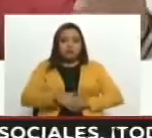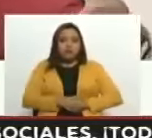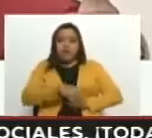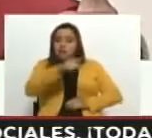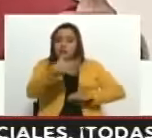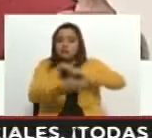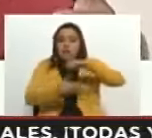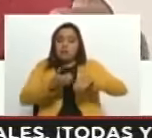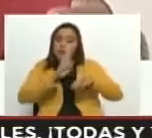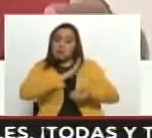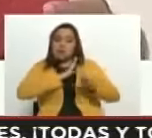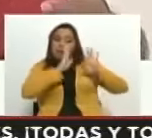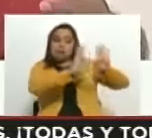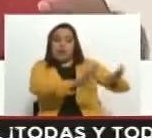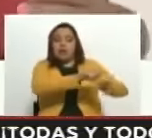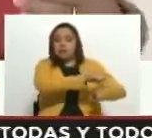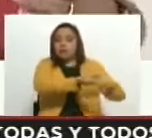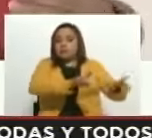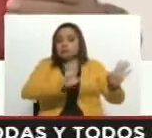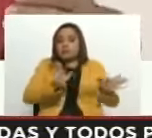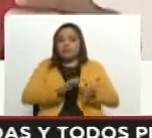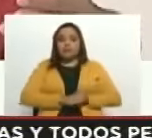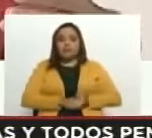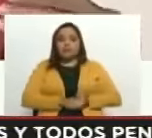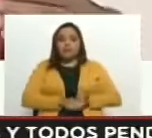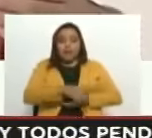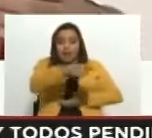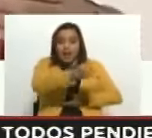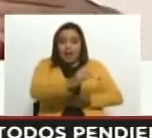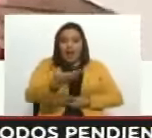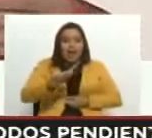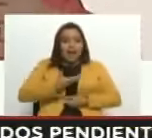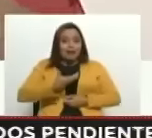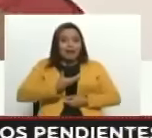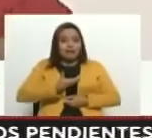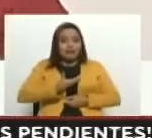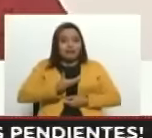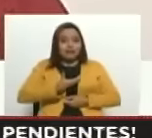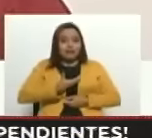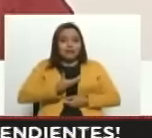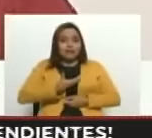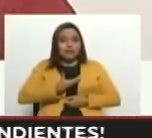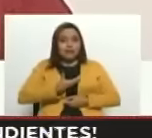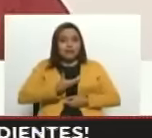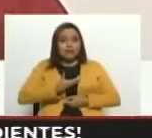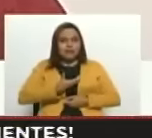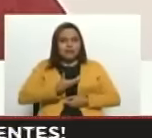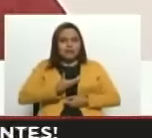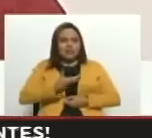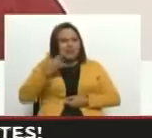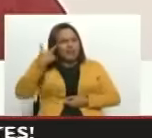problema de ellos. Ahí está un alcalde que es, creo que de Voluntad Popular.